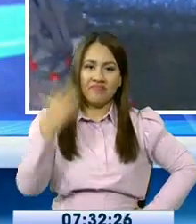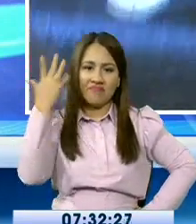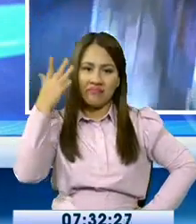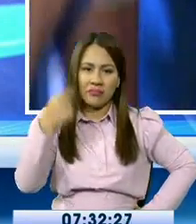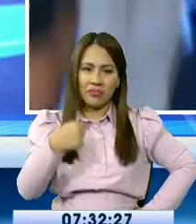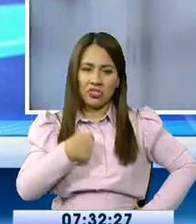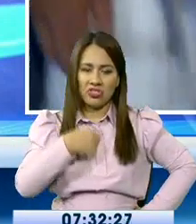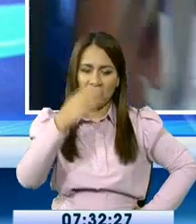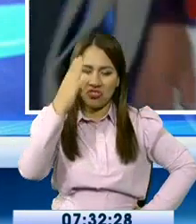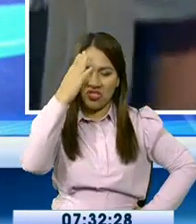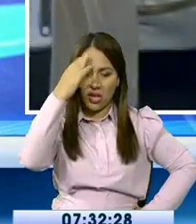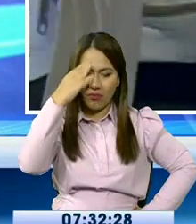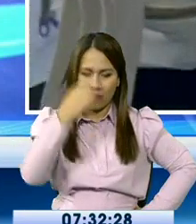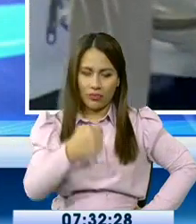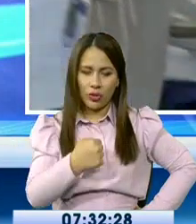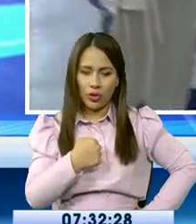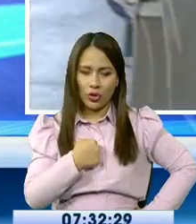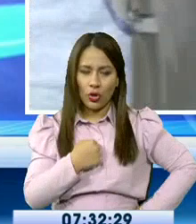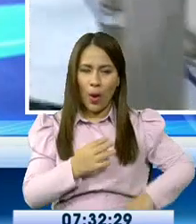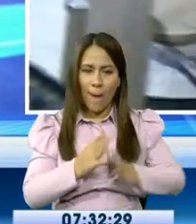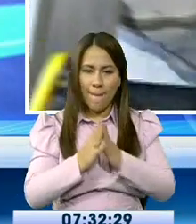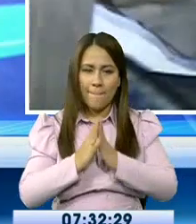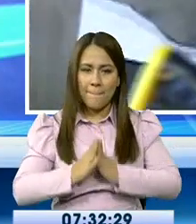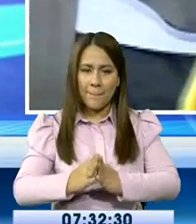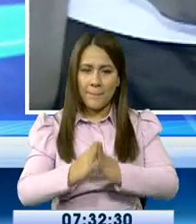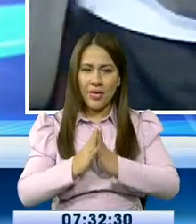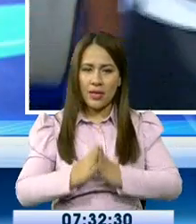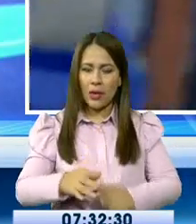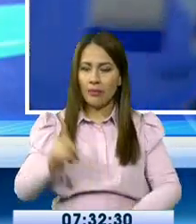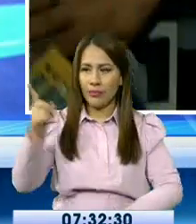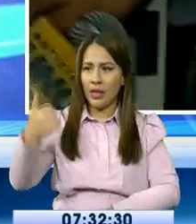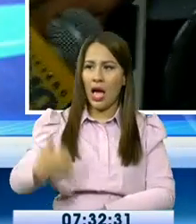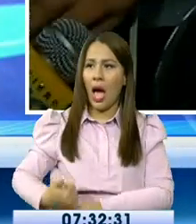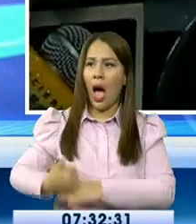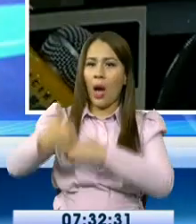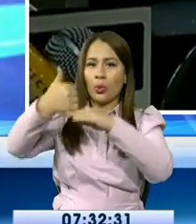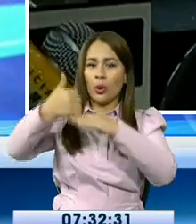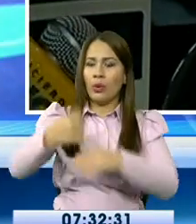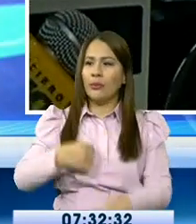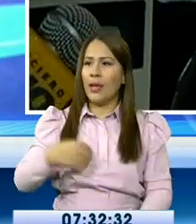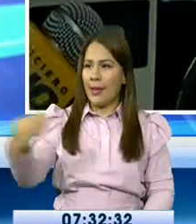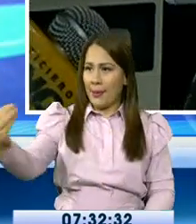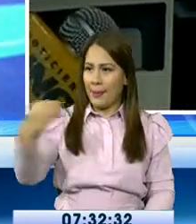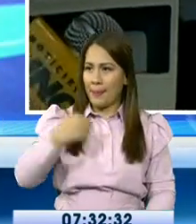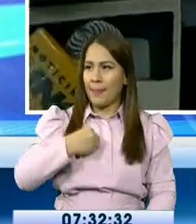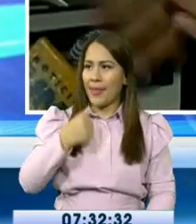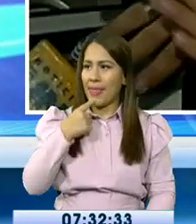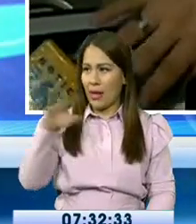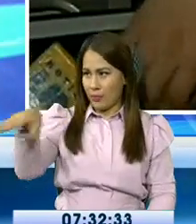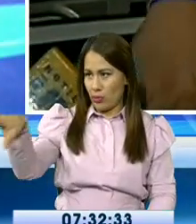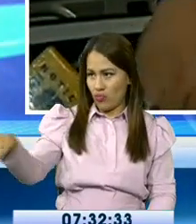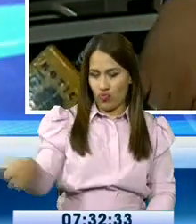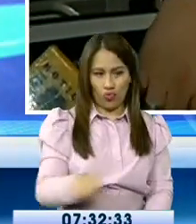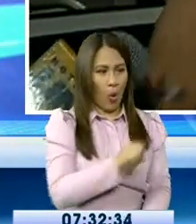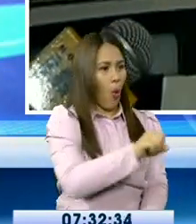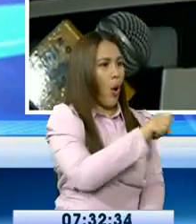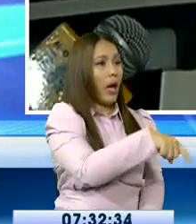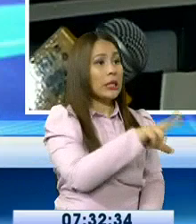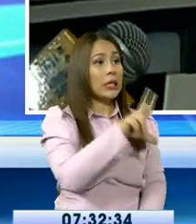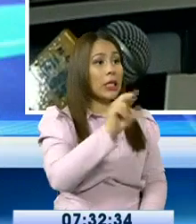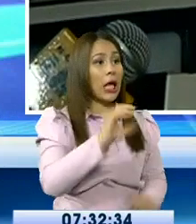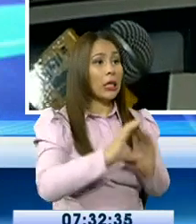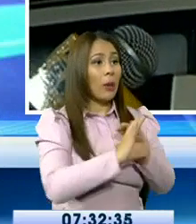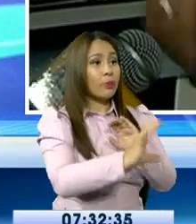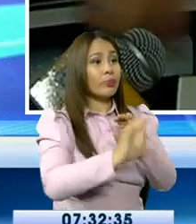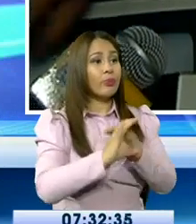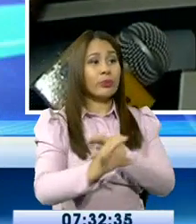no desafío porque yo no soy para desafiar a nadie. De ninguna manera, pero les pido que me vengan a ver y me digan, venga, vea, aquí hay 30 buses, 40